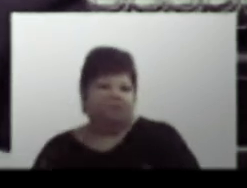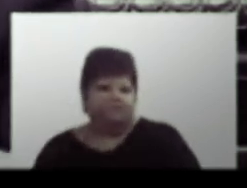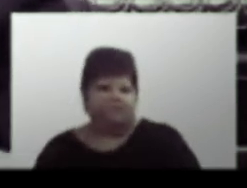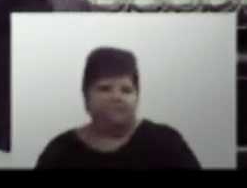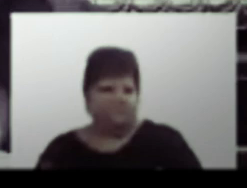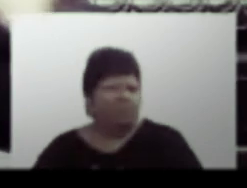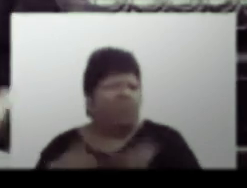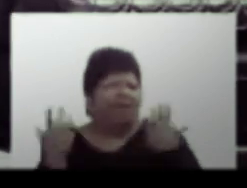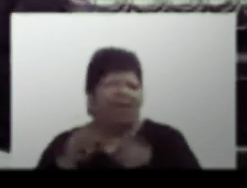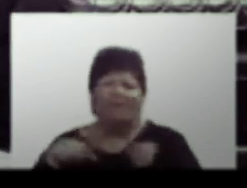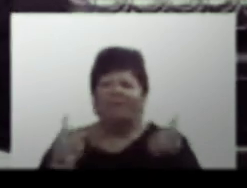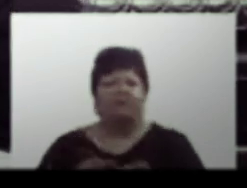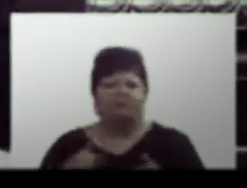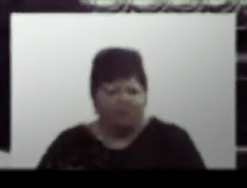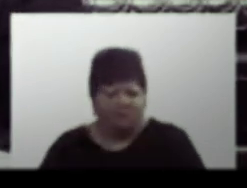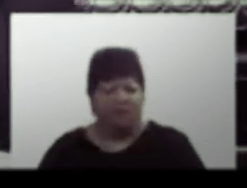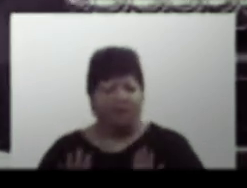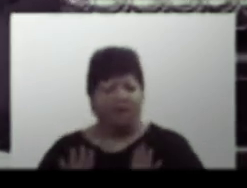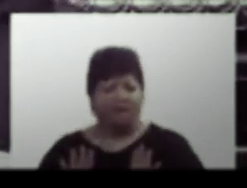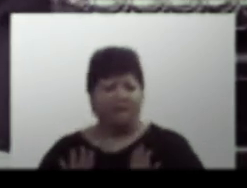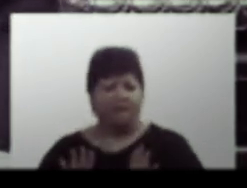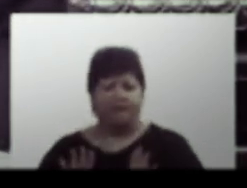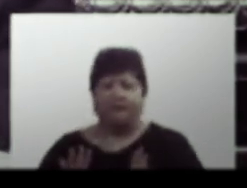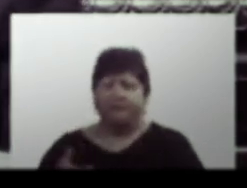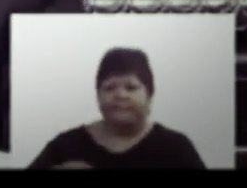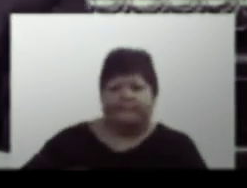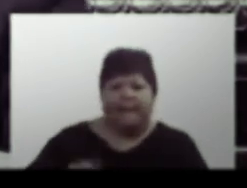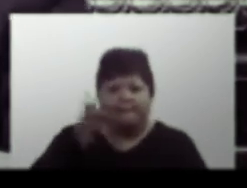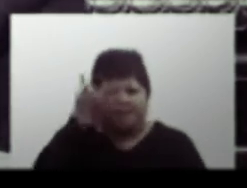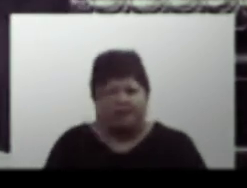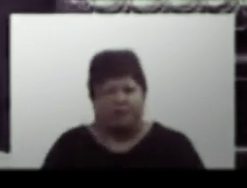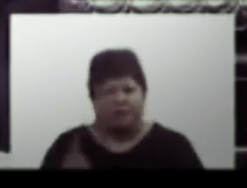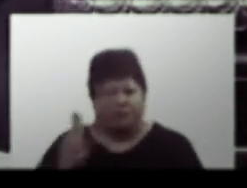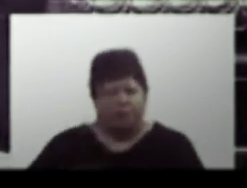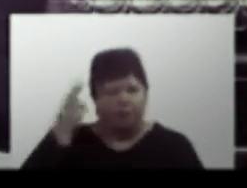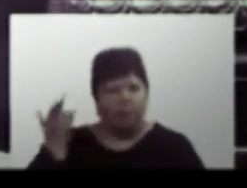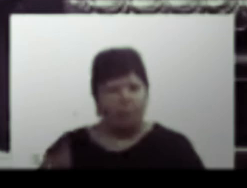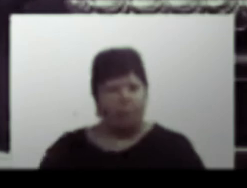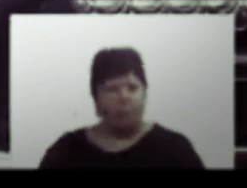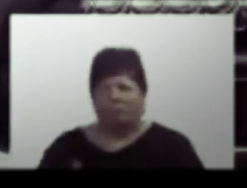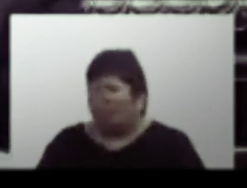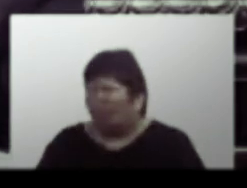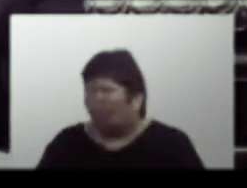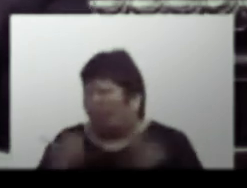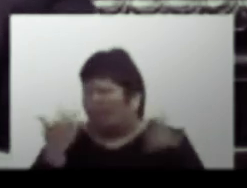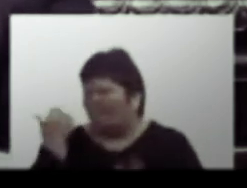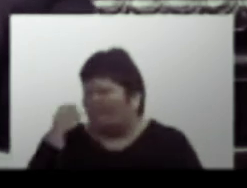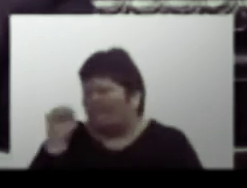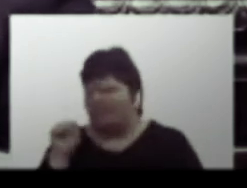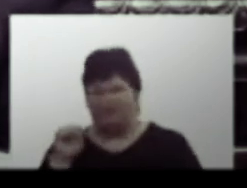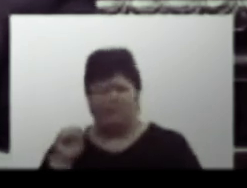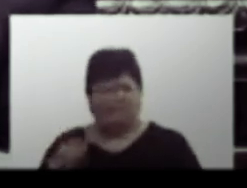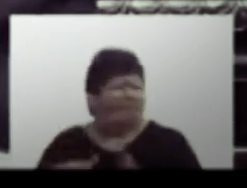Puede pasar que cualquiera de nosotros acá cometa un homicidio, cualquier delito, el más aberrante que se les